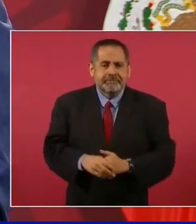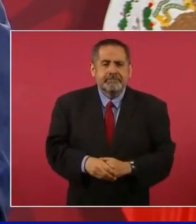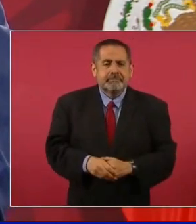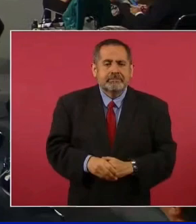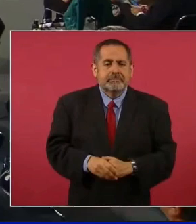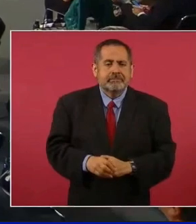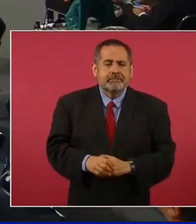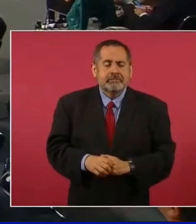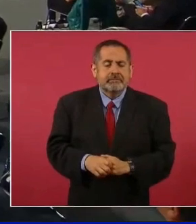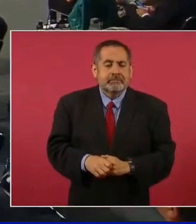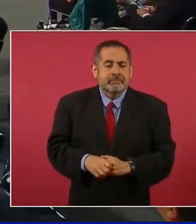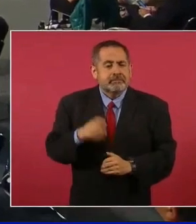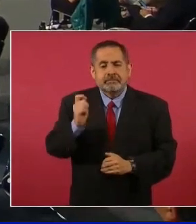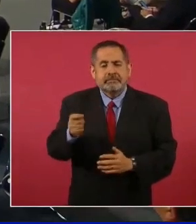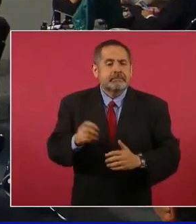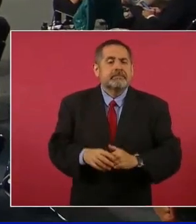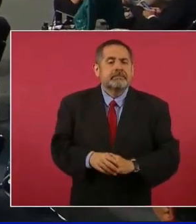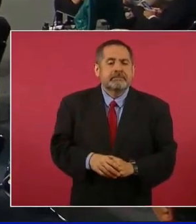Entonces,